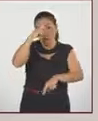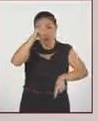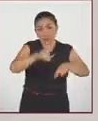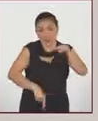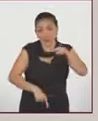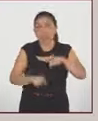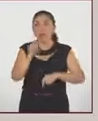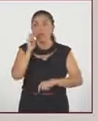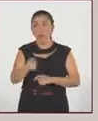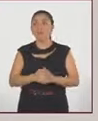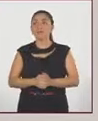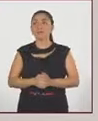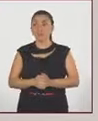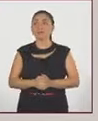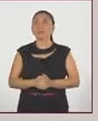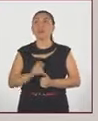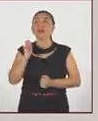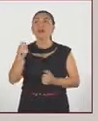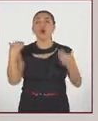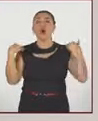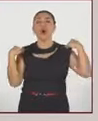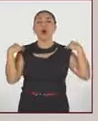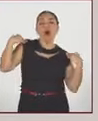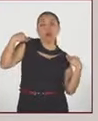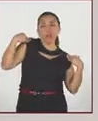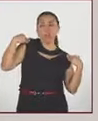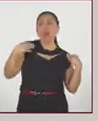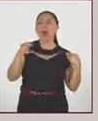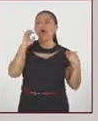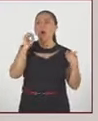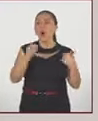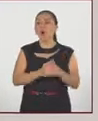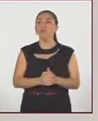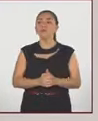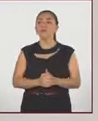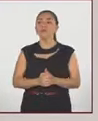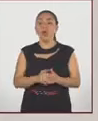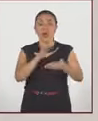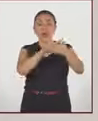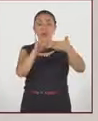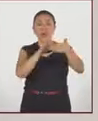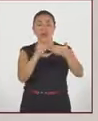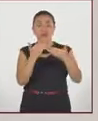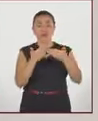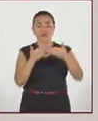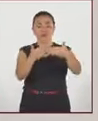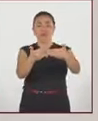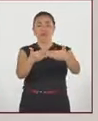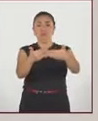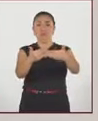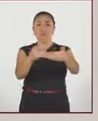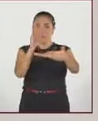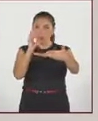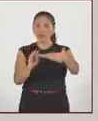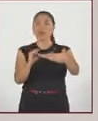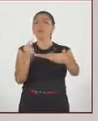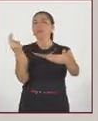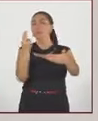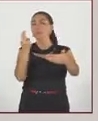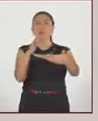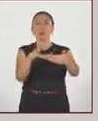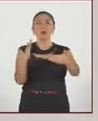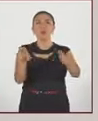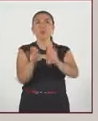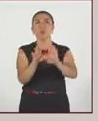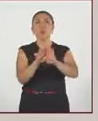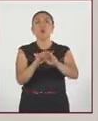¿no? Asimetrías en el hombro, la distancia incorrecta al leer, probablemente lo que necesitan es